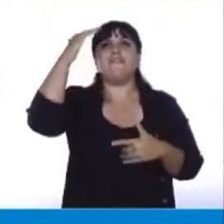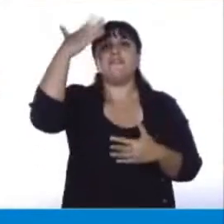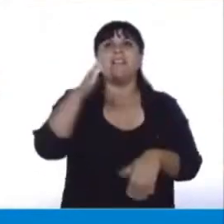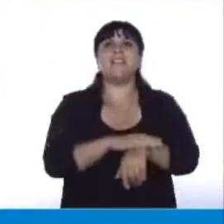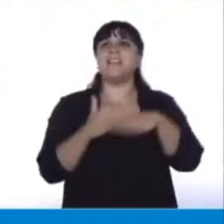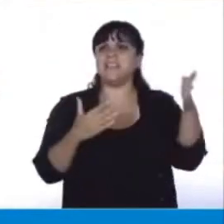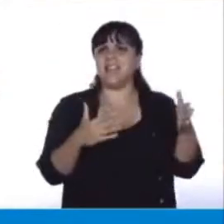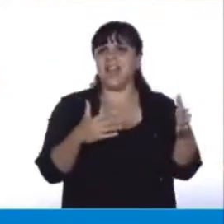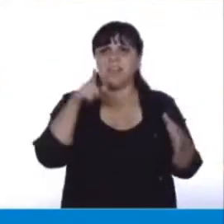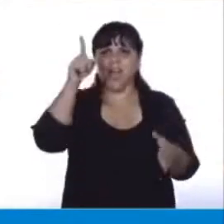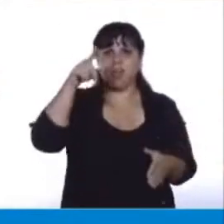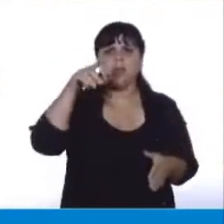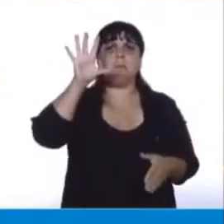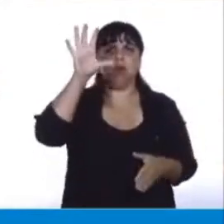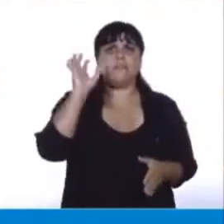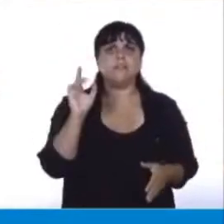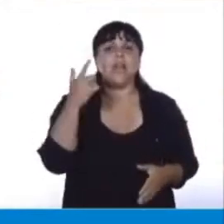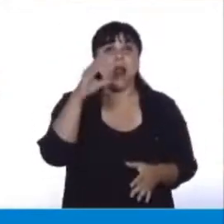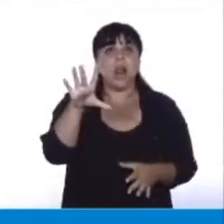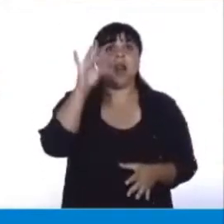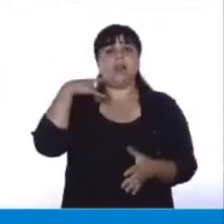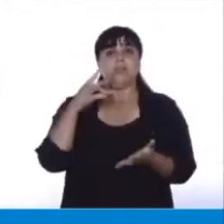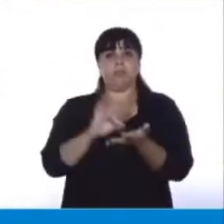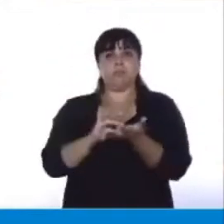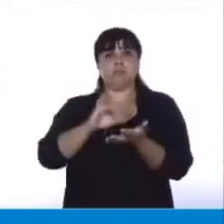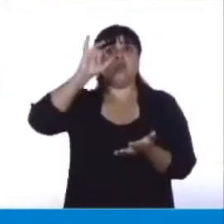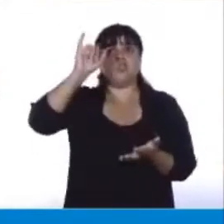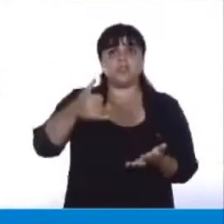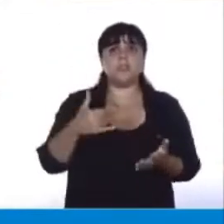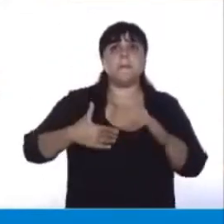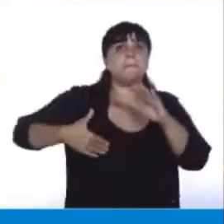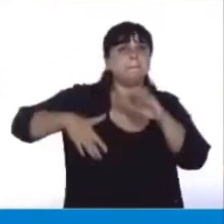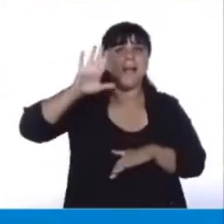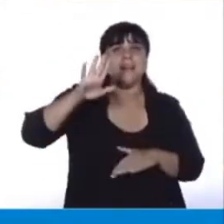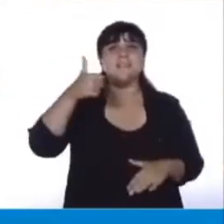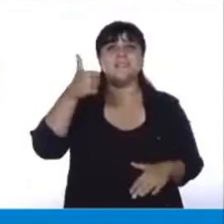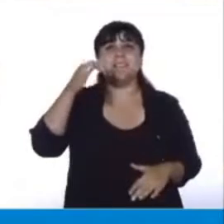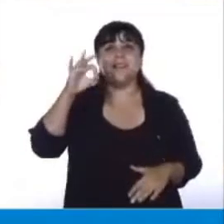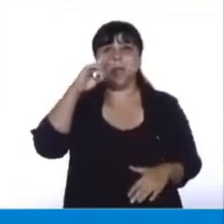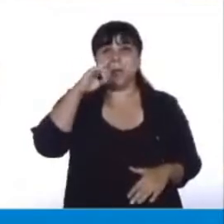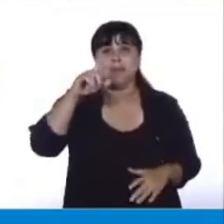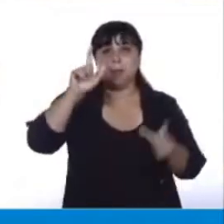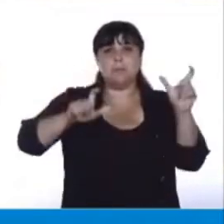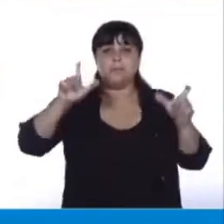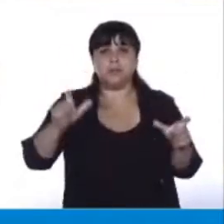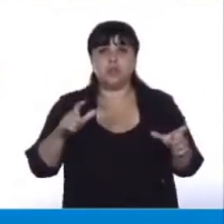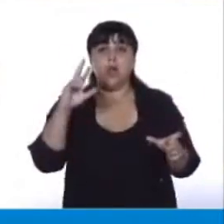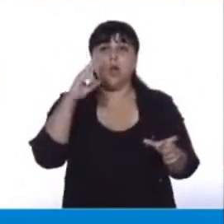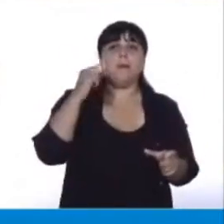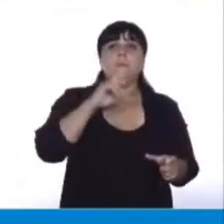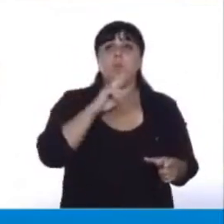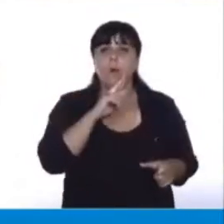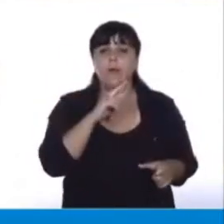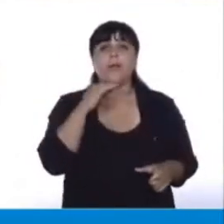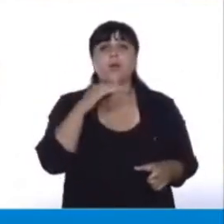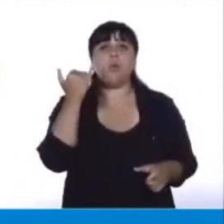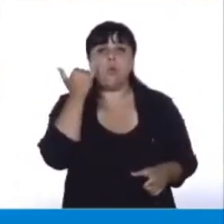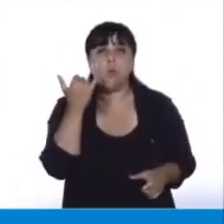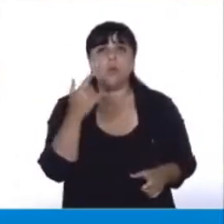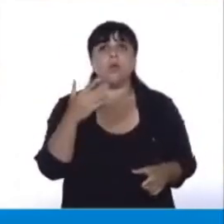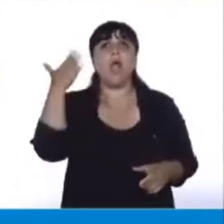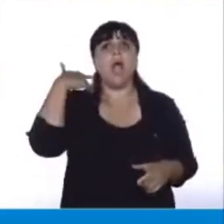provincia. Él fue electo como diputado con el voto de más de 60.000 jujeñas y jujeños en las elecciones